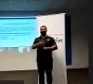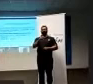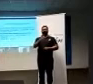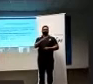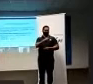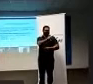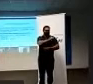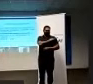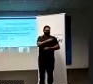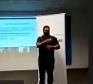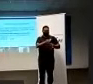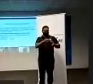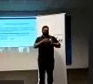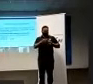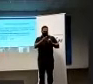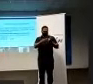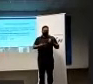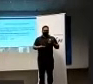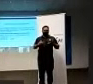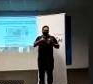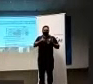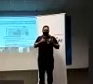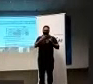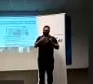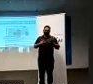a 10 días. Siguiente.